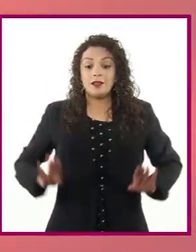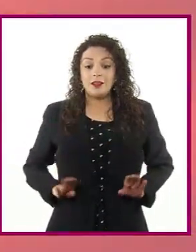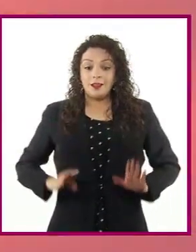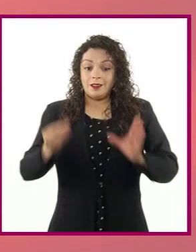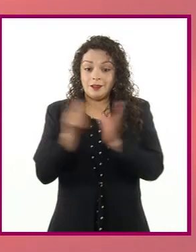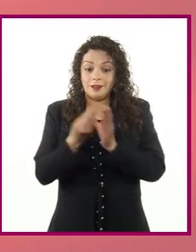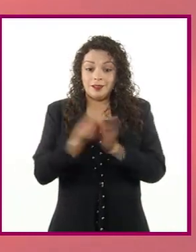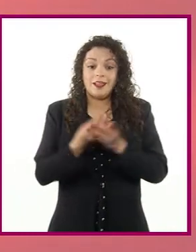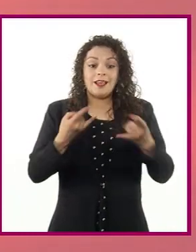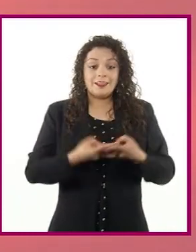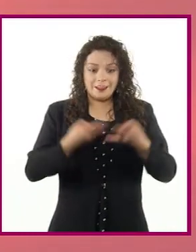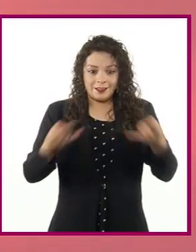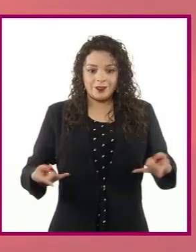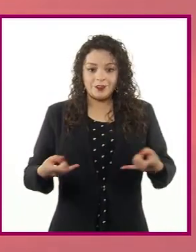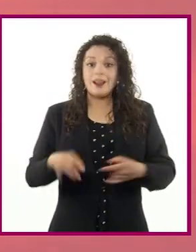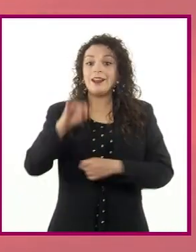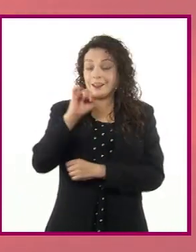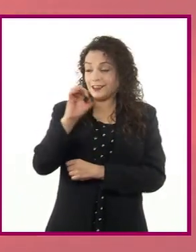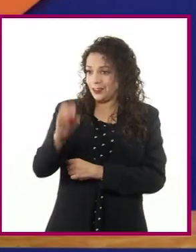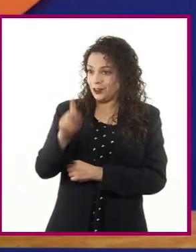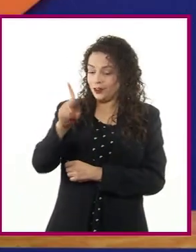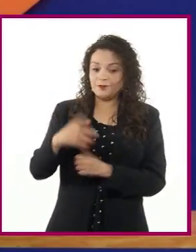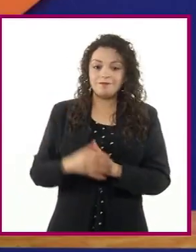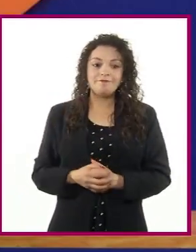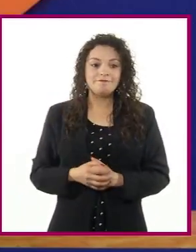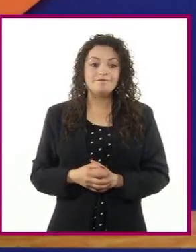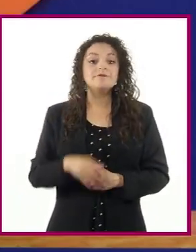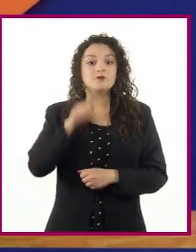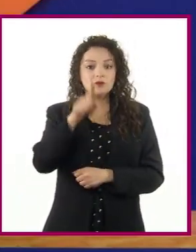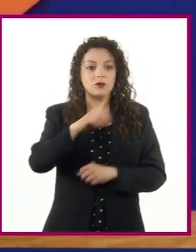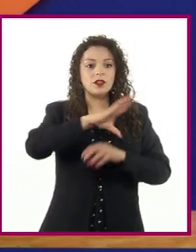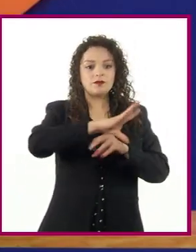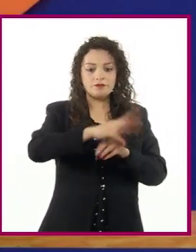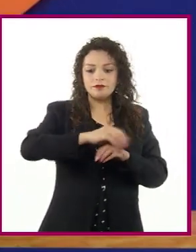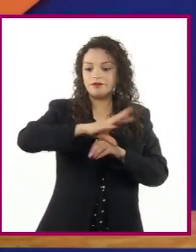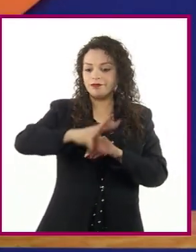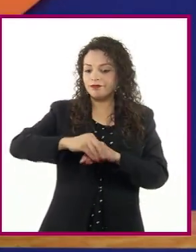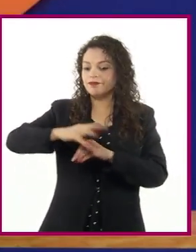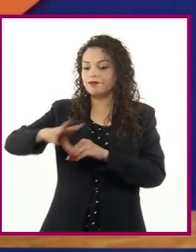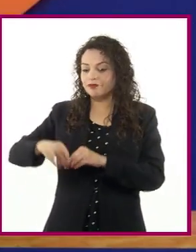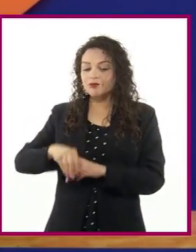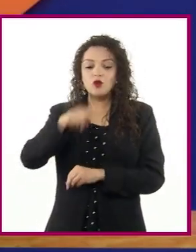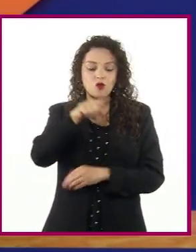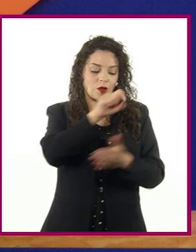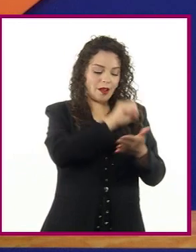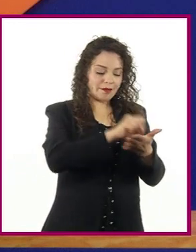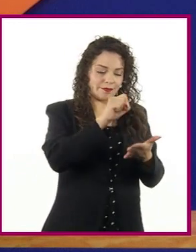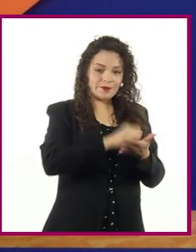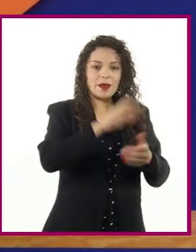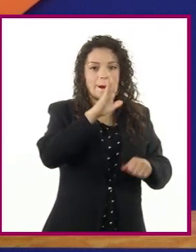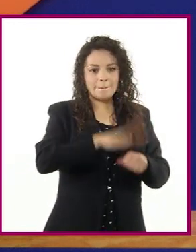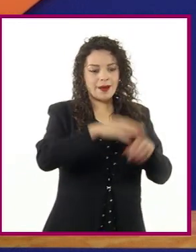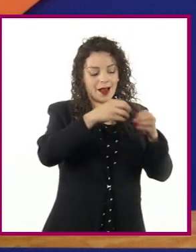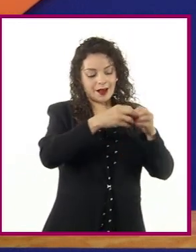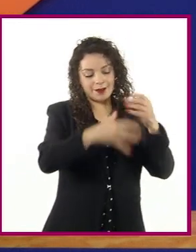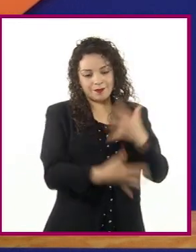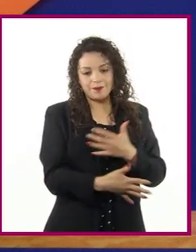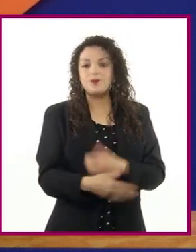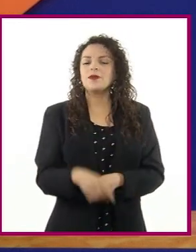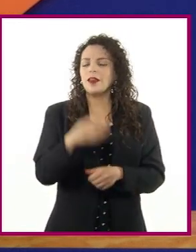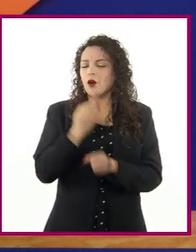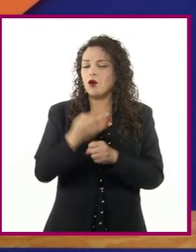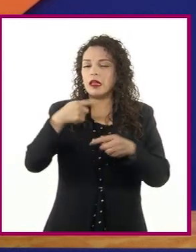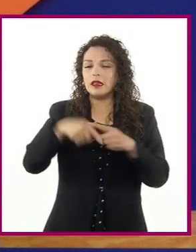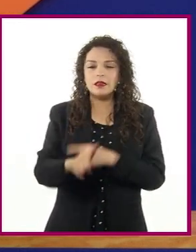características de las historietas? De esta manera, irás complementando tus apuntes. Iniciemos con una pregunta muy